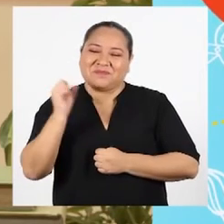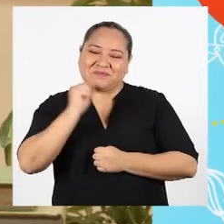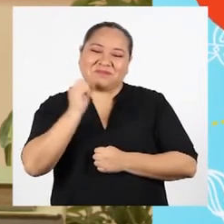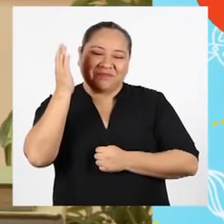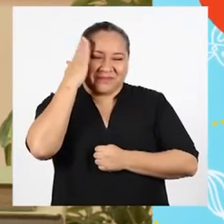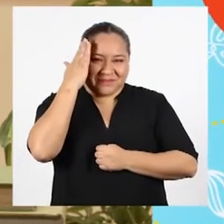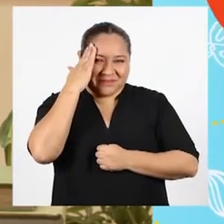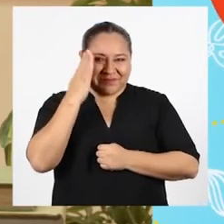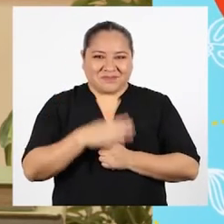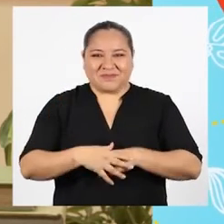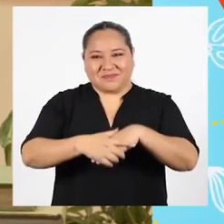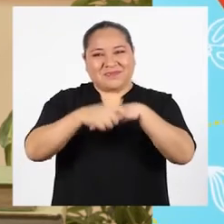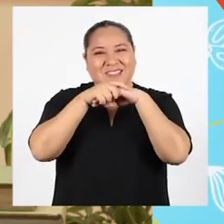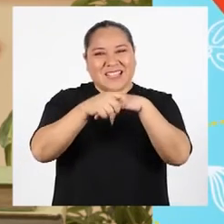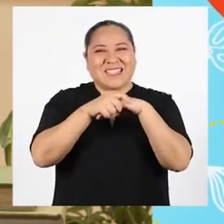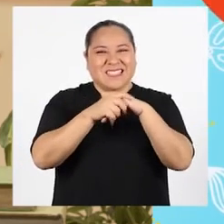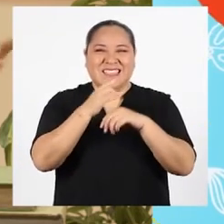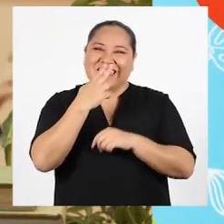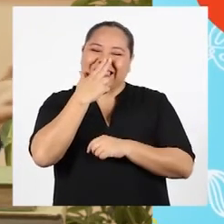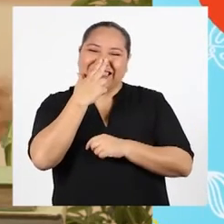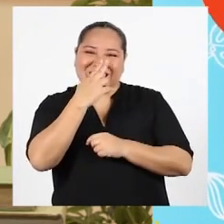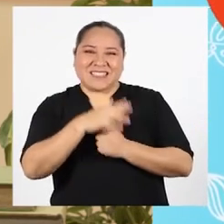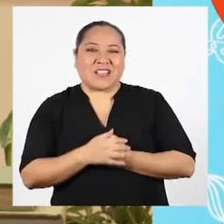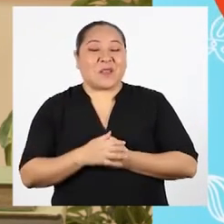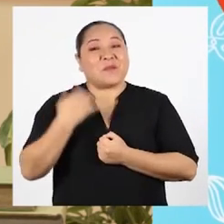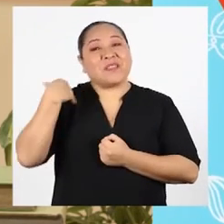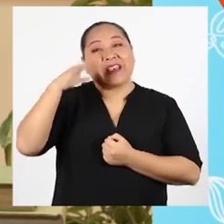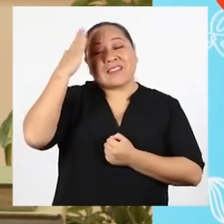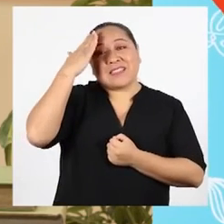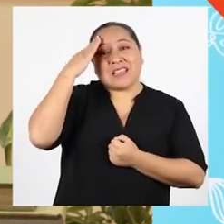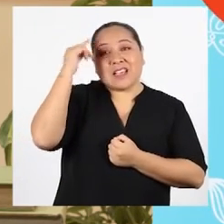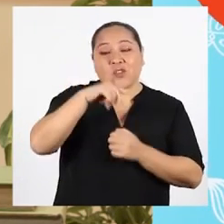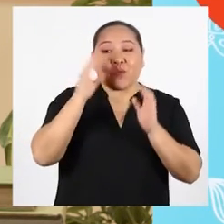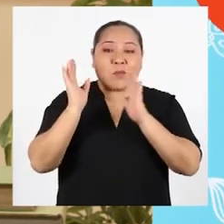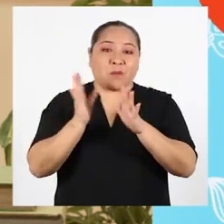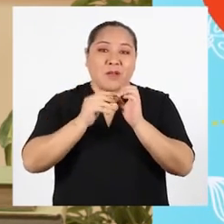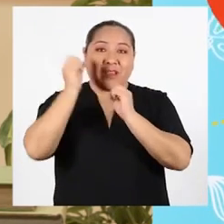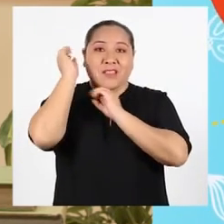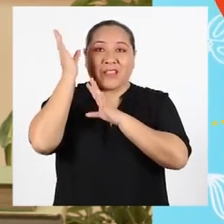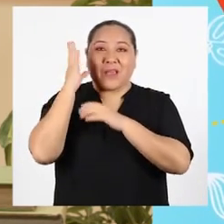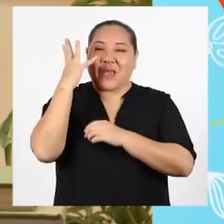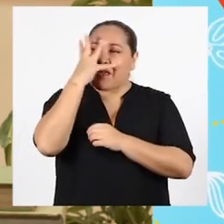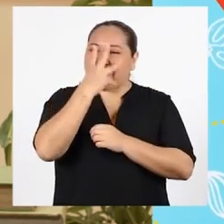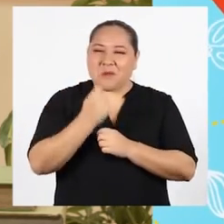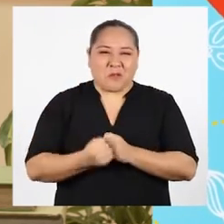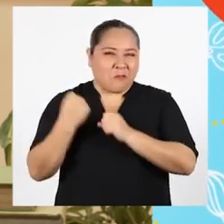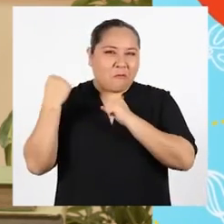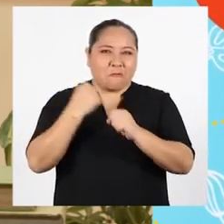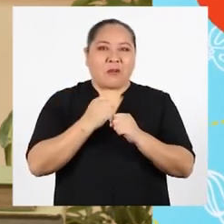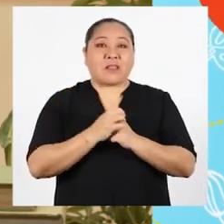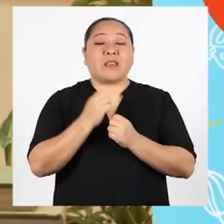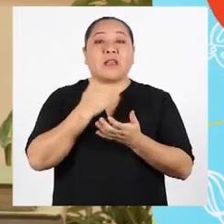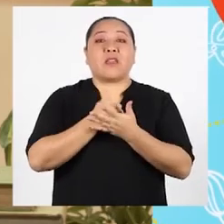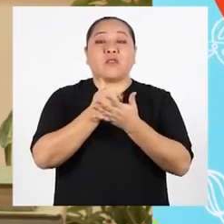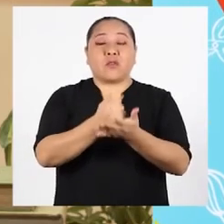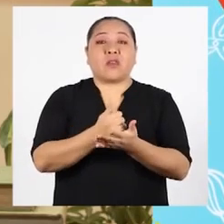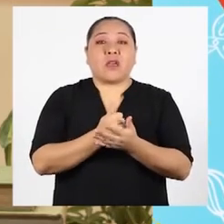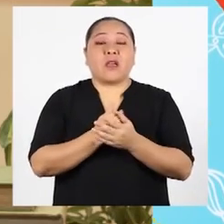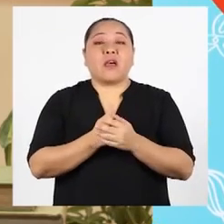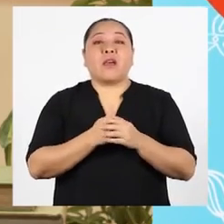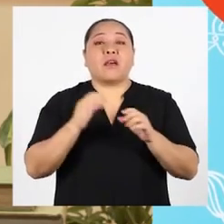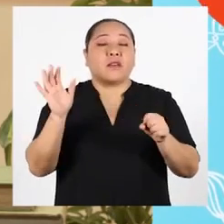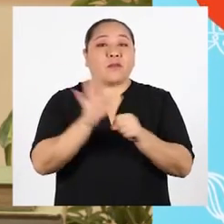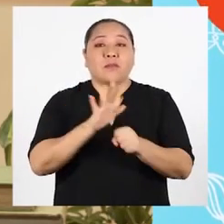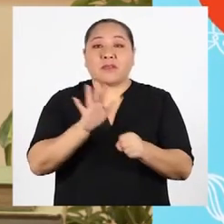No me queda duda. Felicitaciones, Tocino. Sé que elaborarás un discurso bello y potente que contribuirá